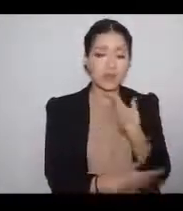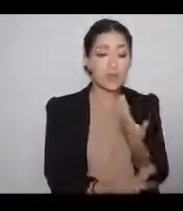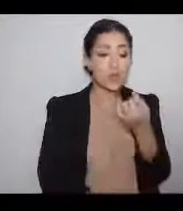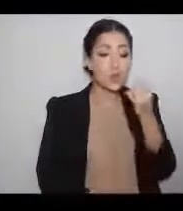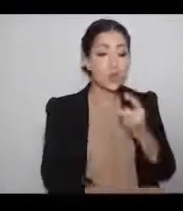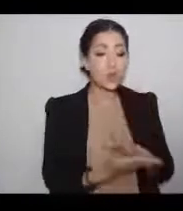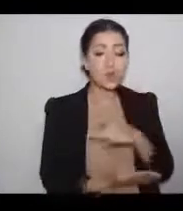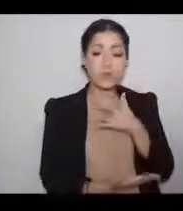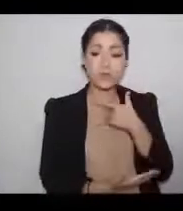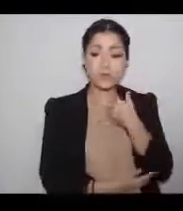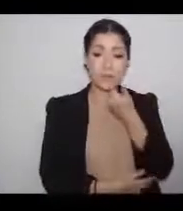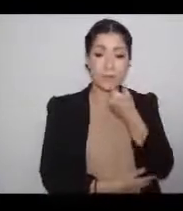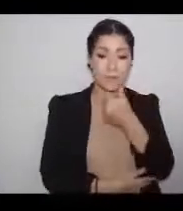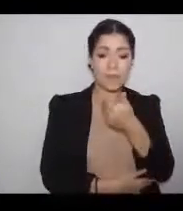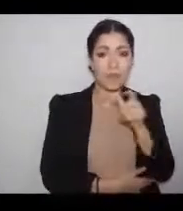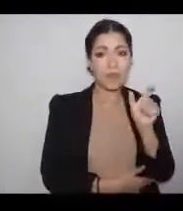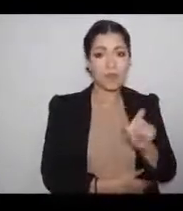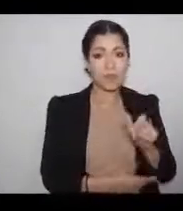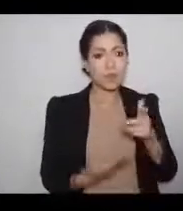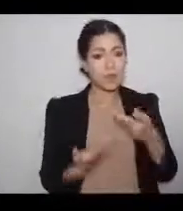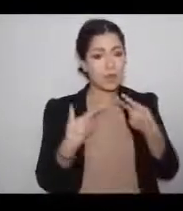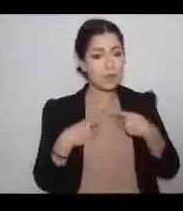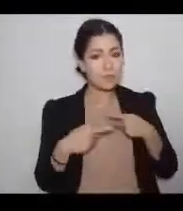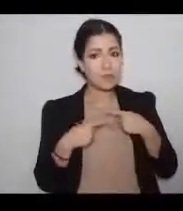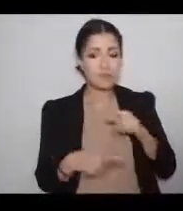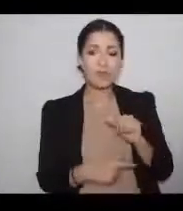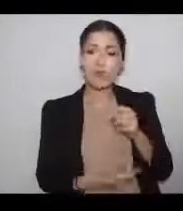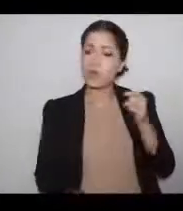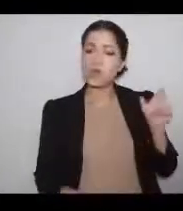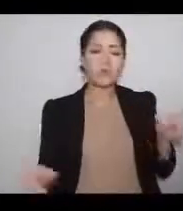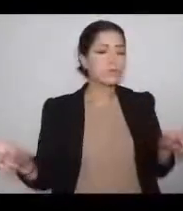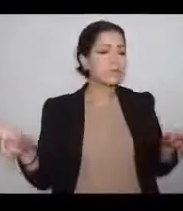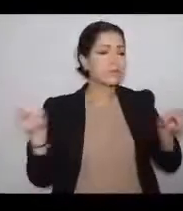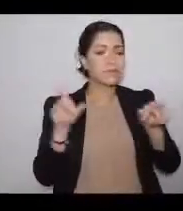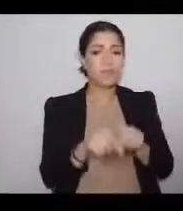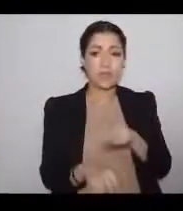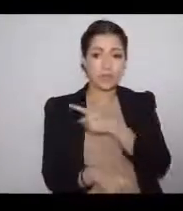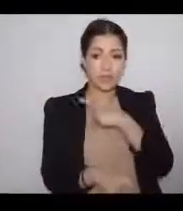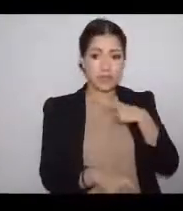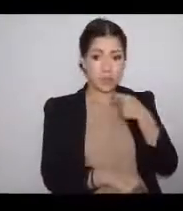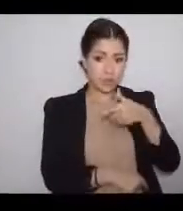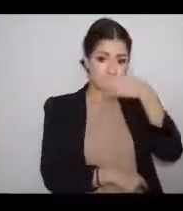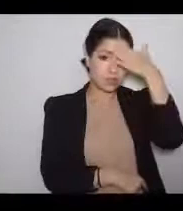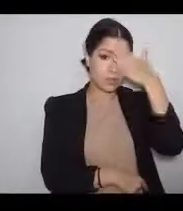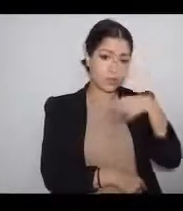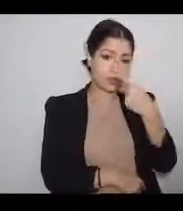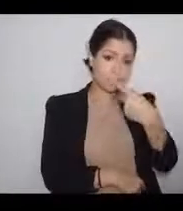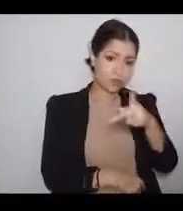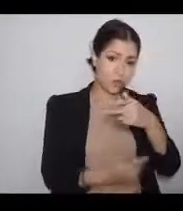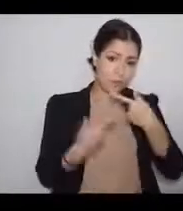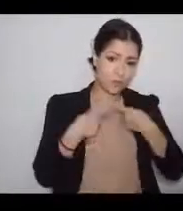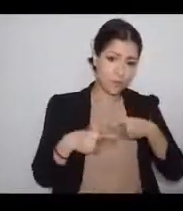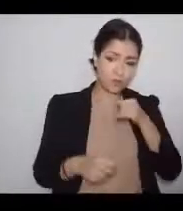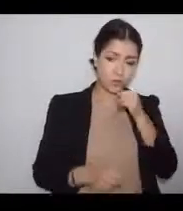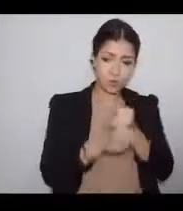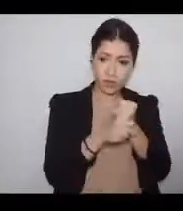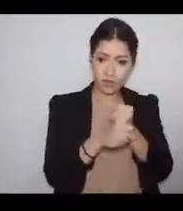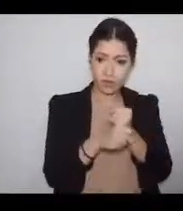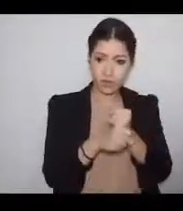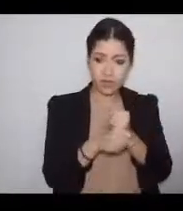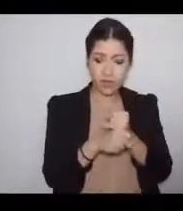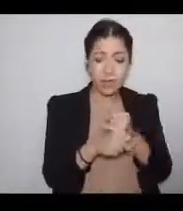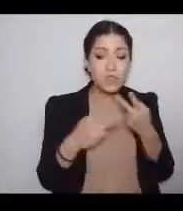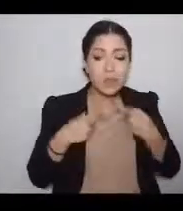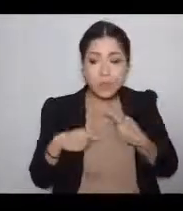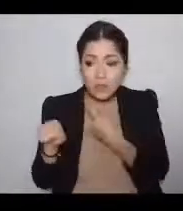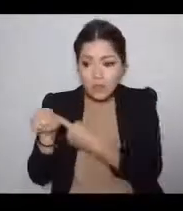placer que solo siente aquel que está jodido el resto del tiempo. Es todo lo que tienes que saber de Kepler. Es un enfermo en busca de